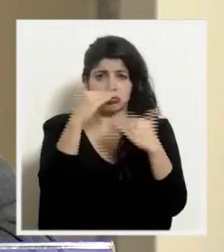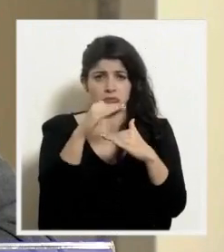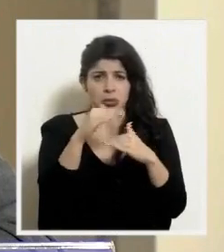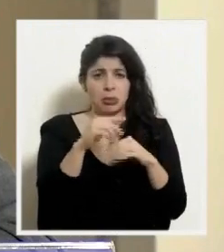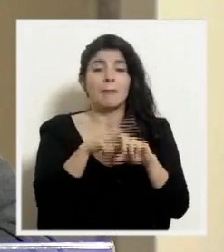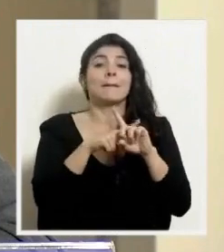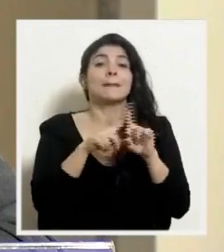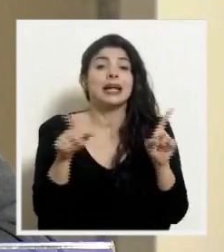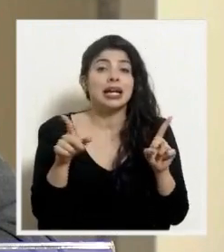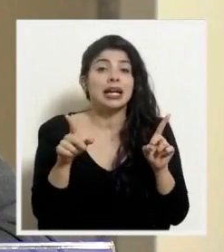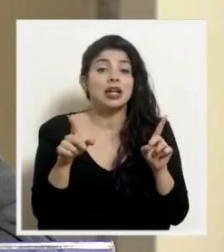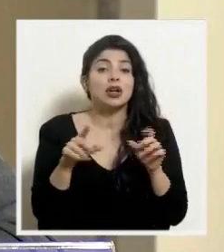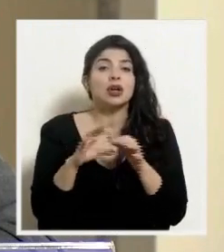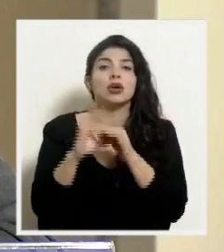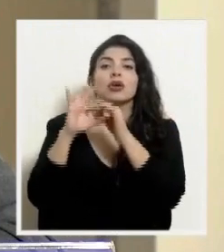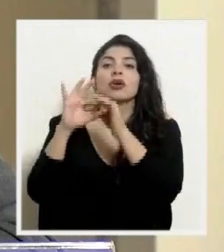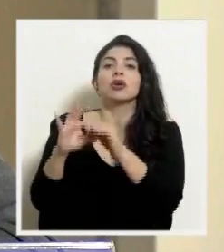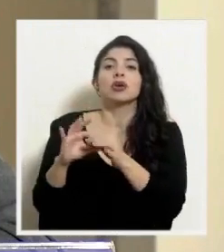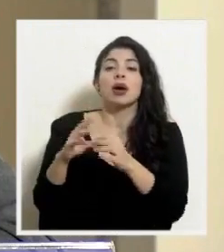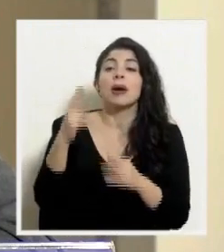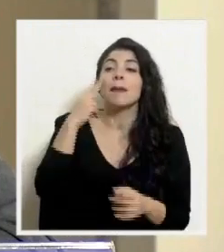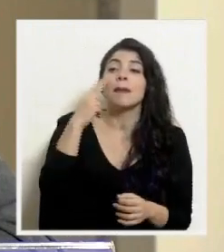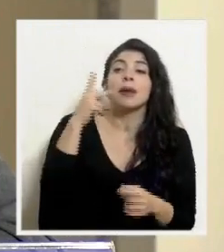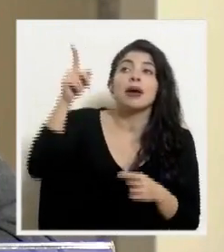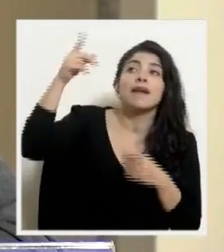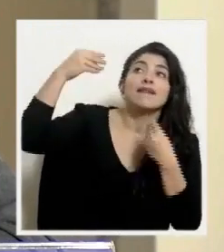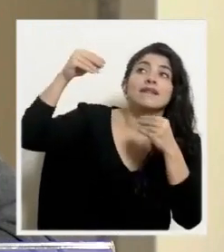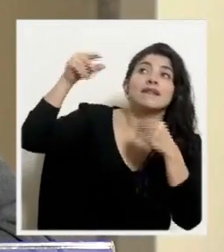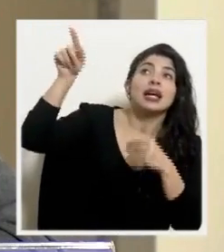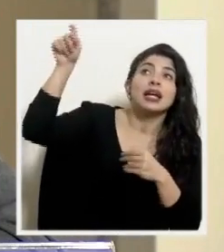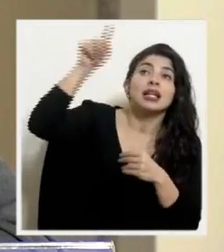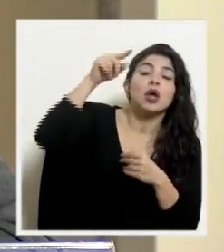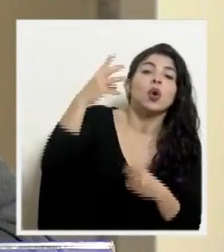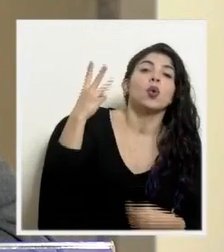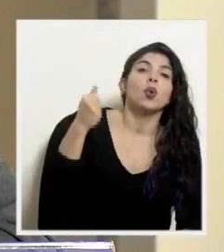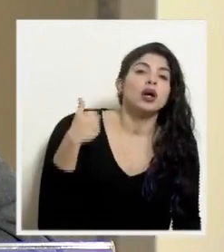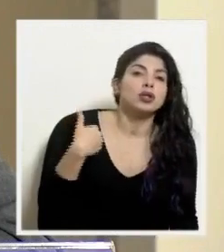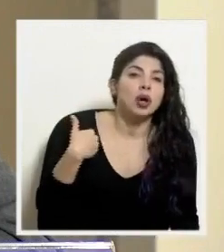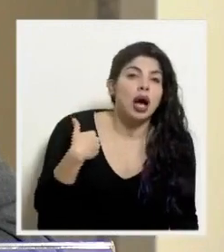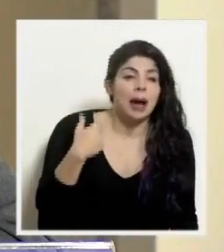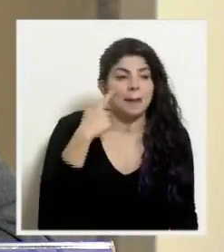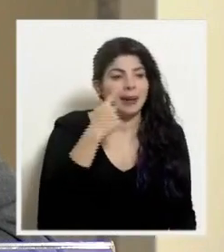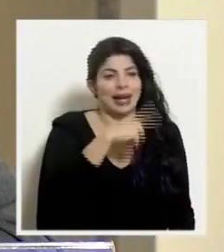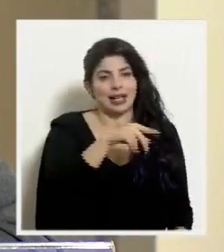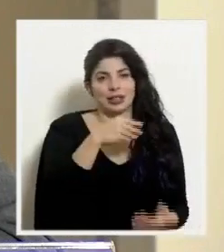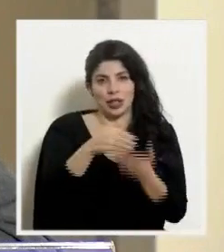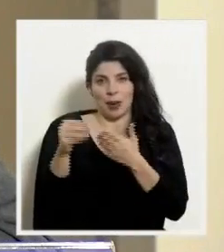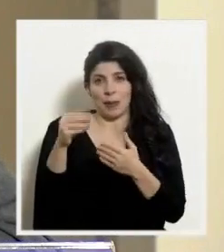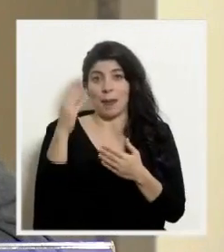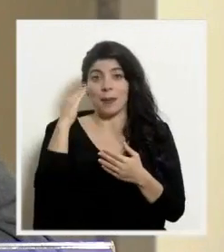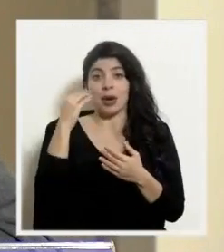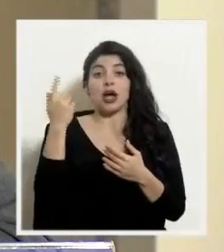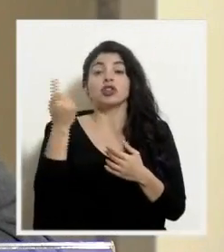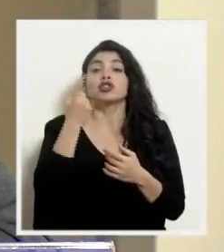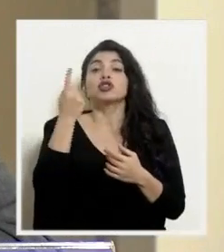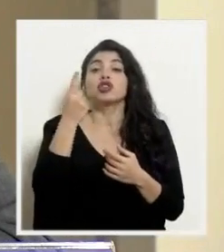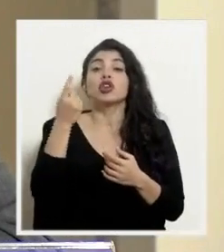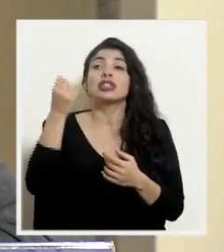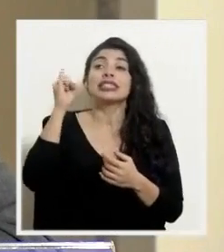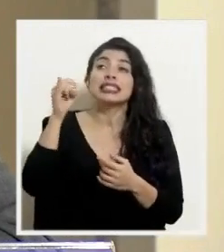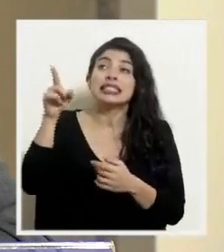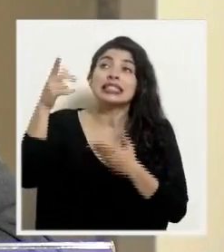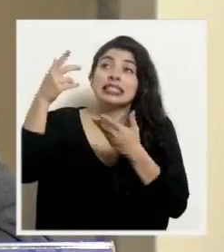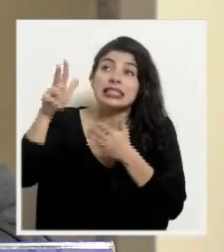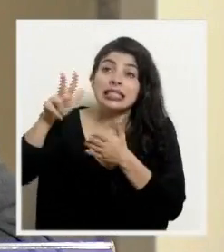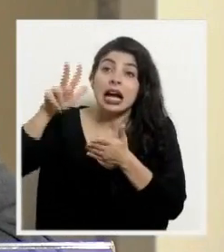tiene que ver con la disponibilidad en el mercado para que ellos las adquieran de los esquemas que están aprobados en el país.